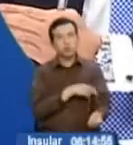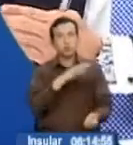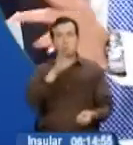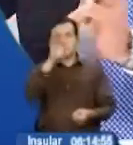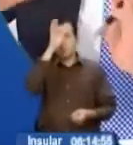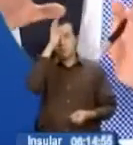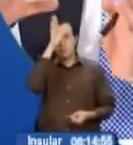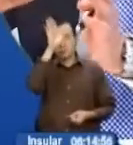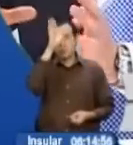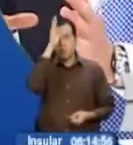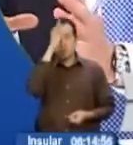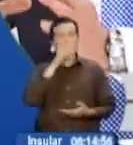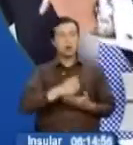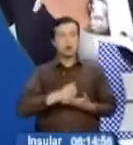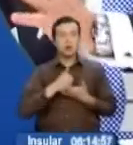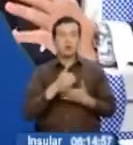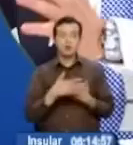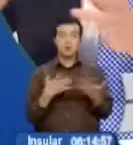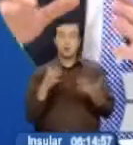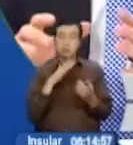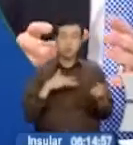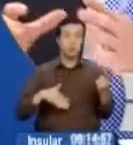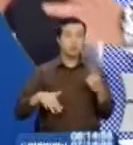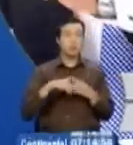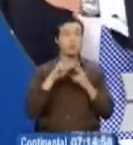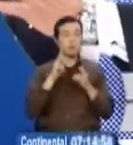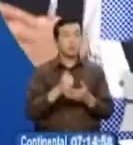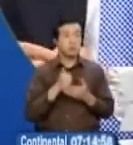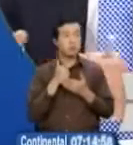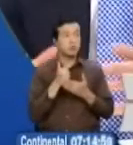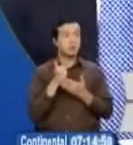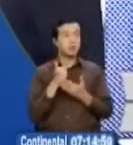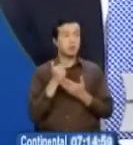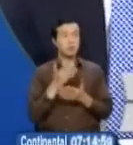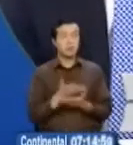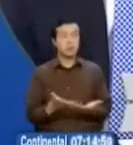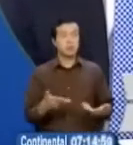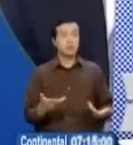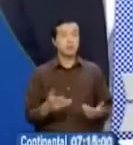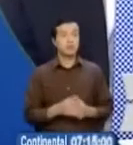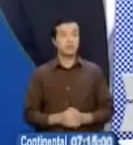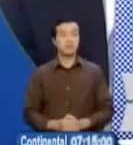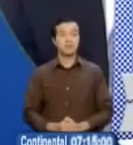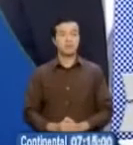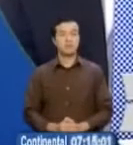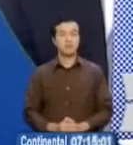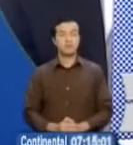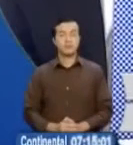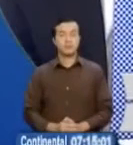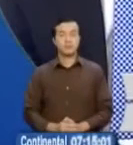cultura en beneficio del ecosistema, en beneficio del medio ambiente?